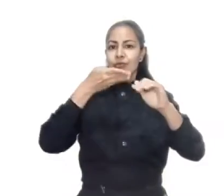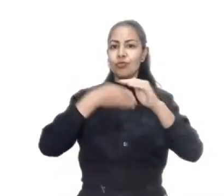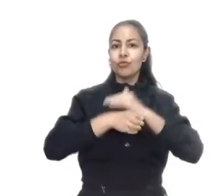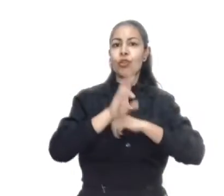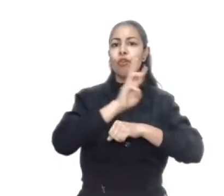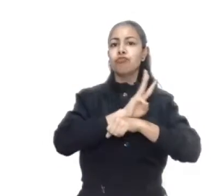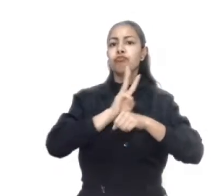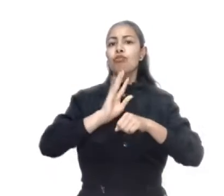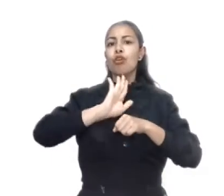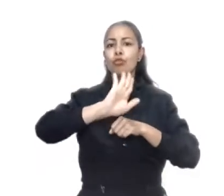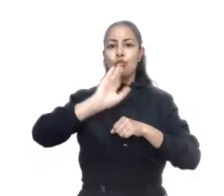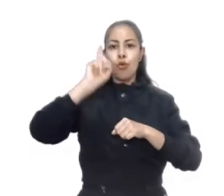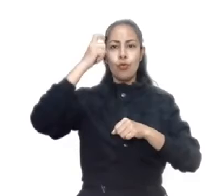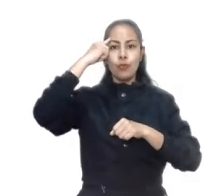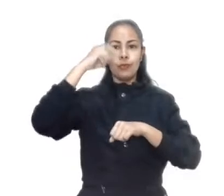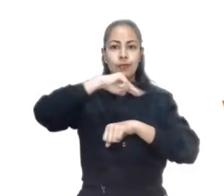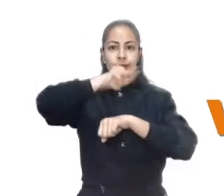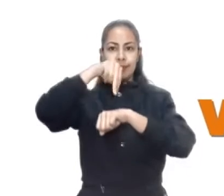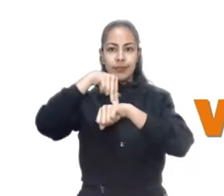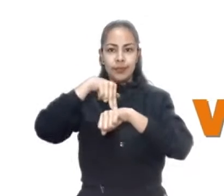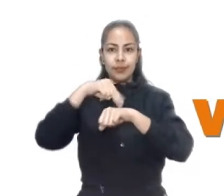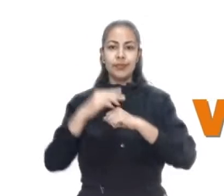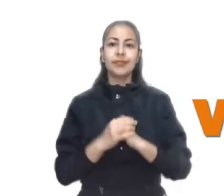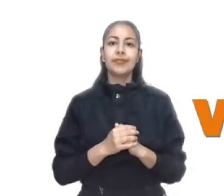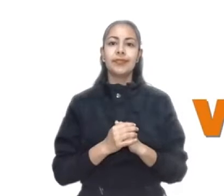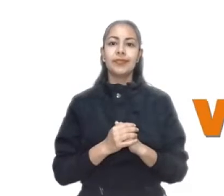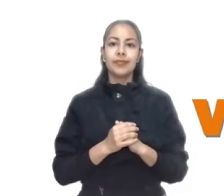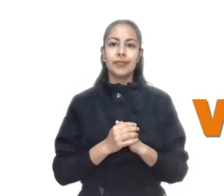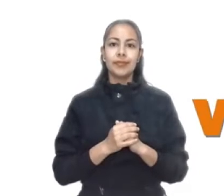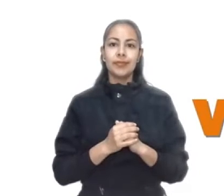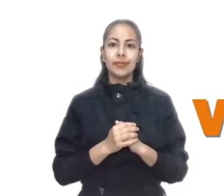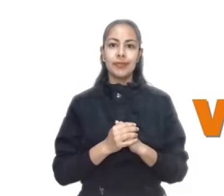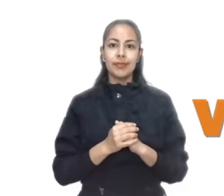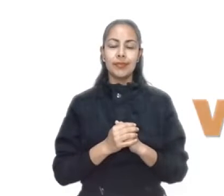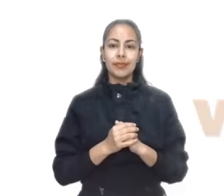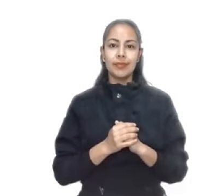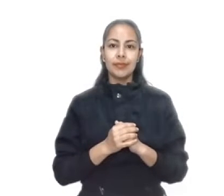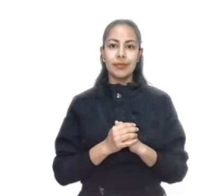Primero, ingrese a la página web de la Gobernación de Nariño.